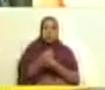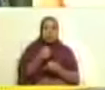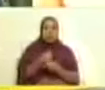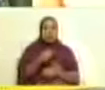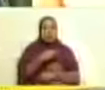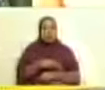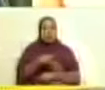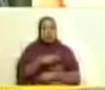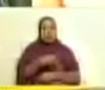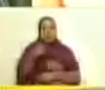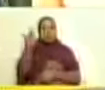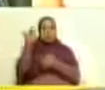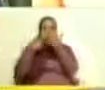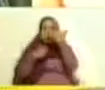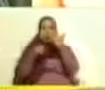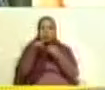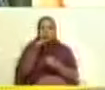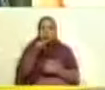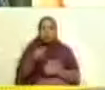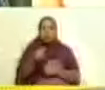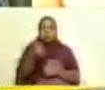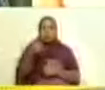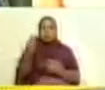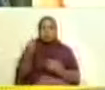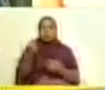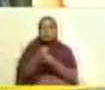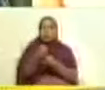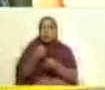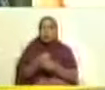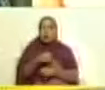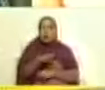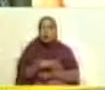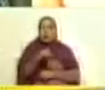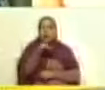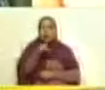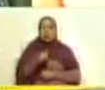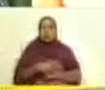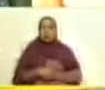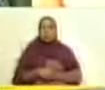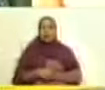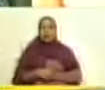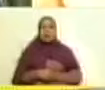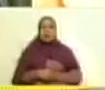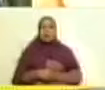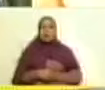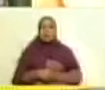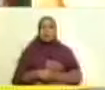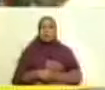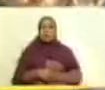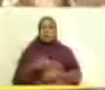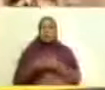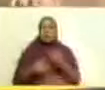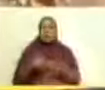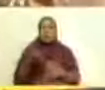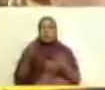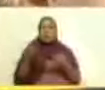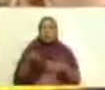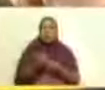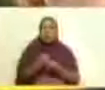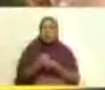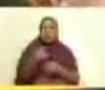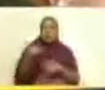Ministras del comandante Chávez, camarada, me alegra mucho verlas aquí. Vamos a darle un aplauso a María Cristina y a Isi.